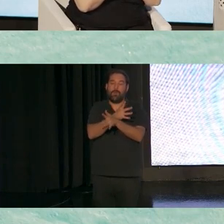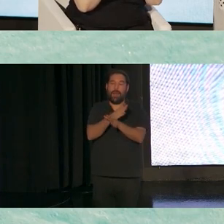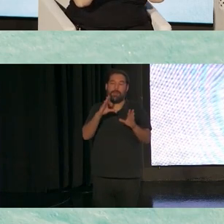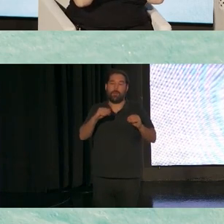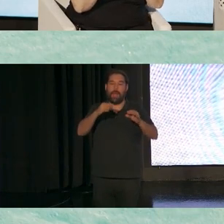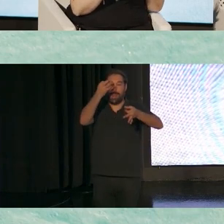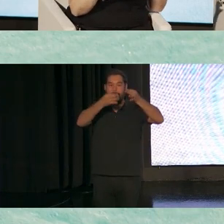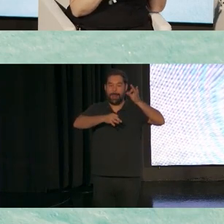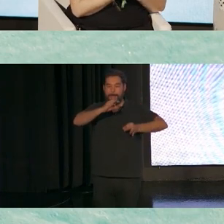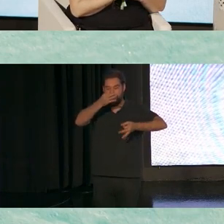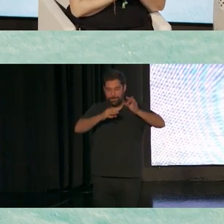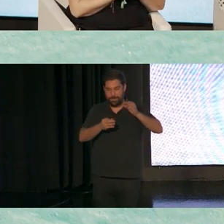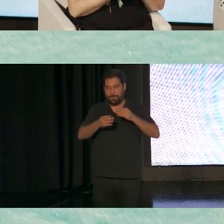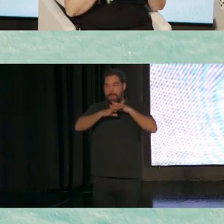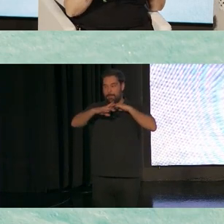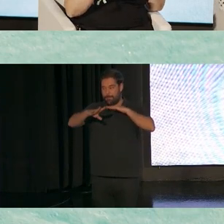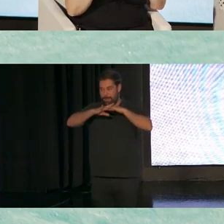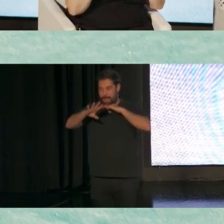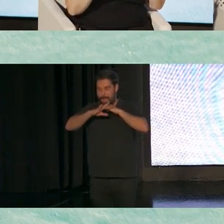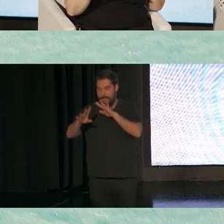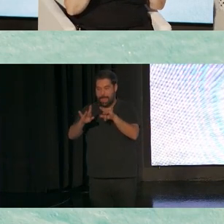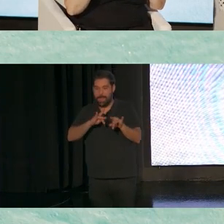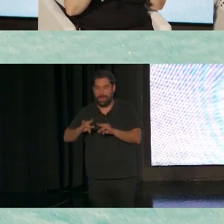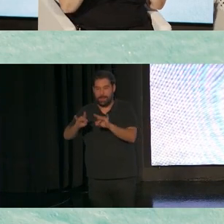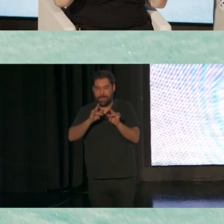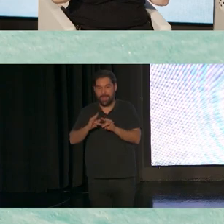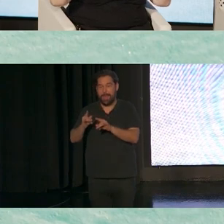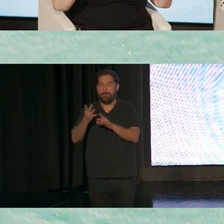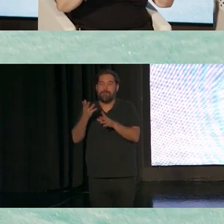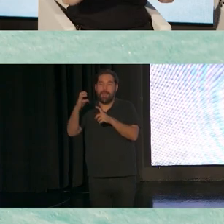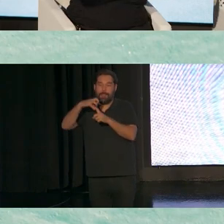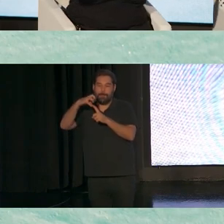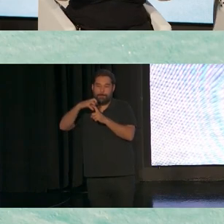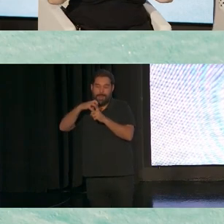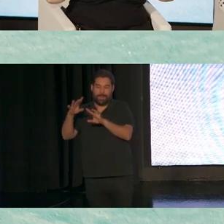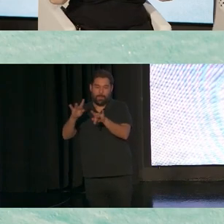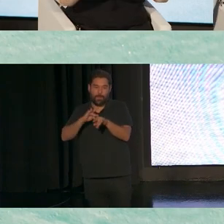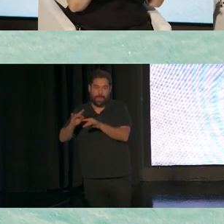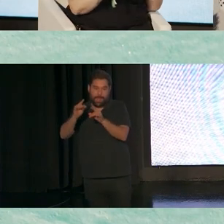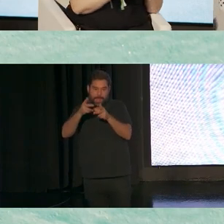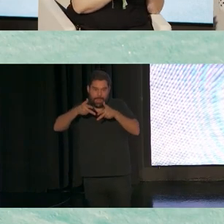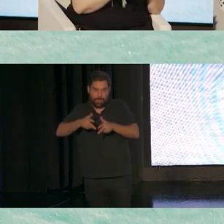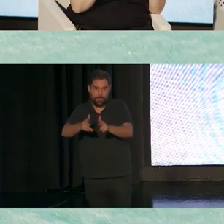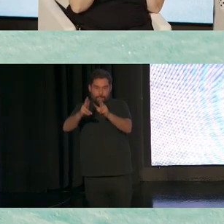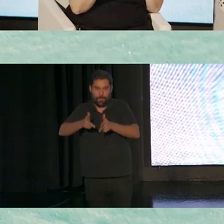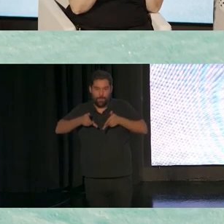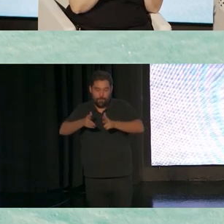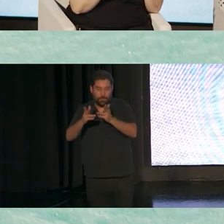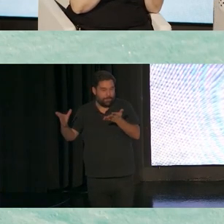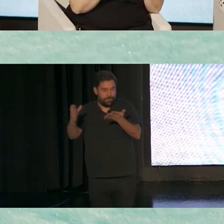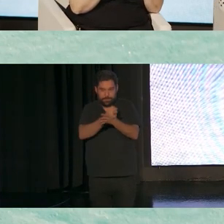notara a la playa por supuesto la arena al parque con la arena columpio eh